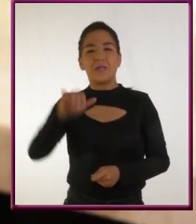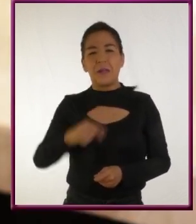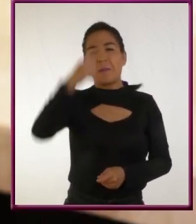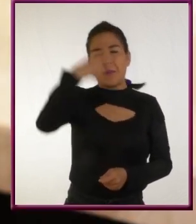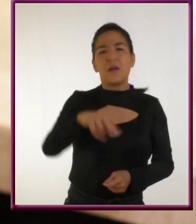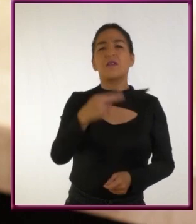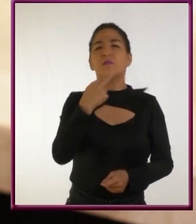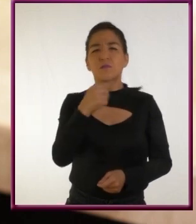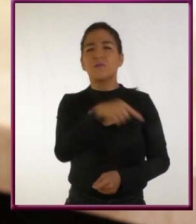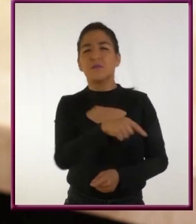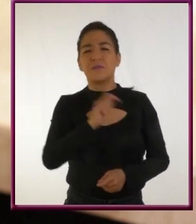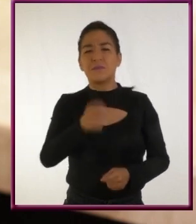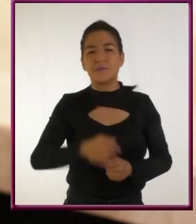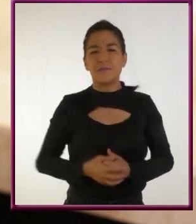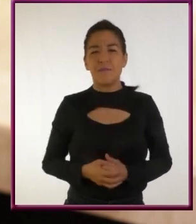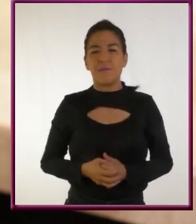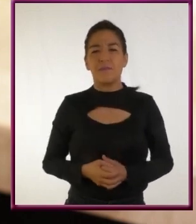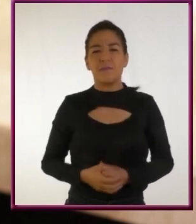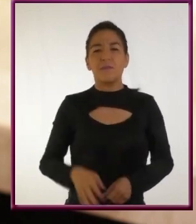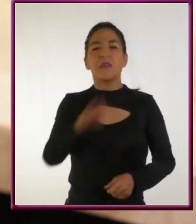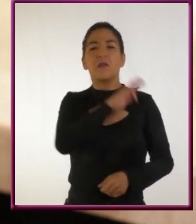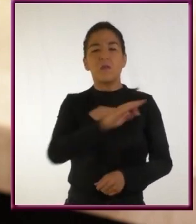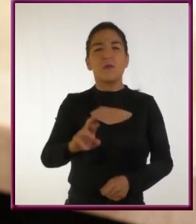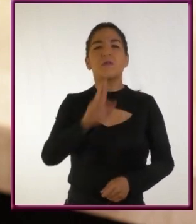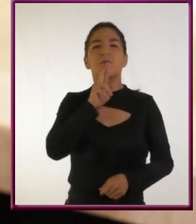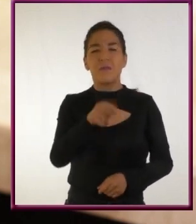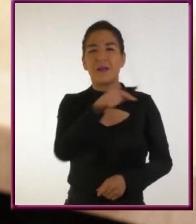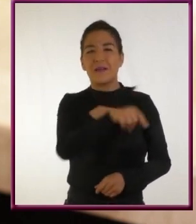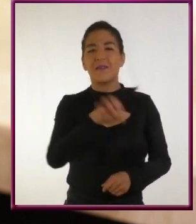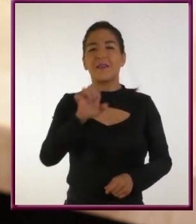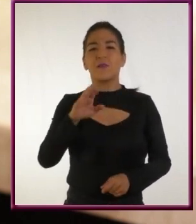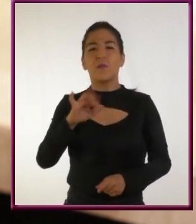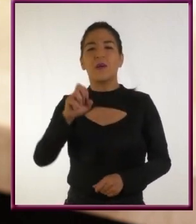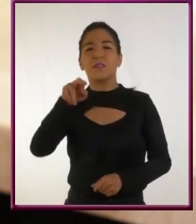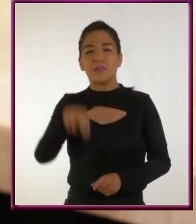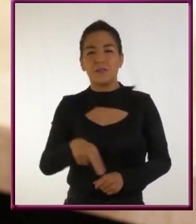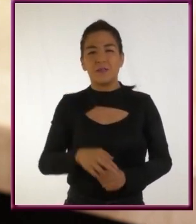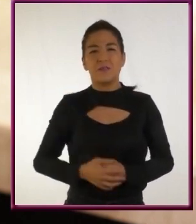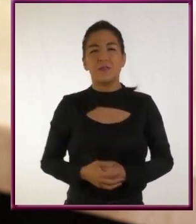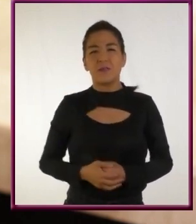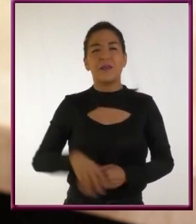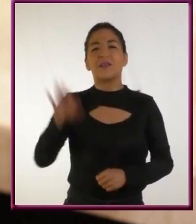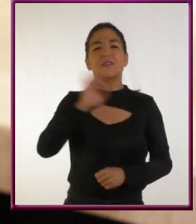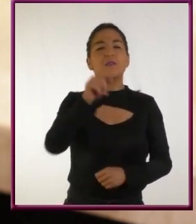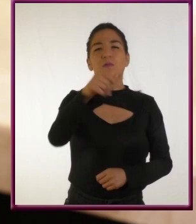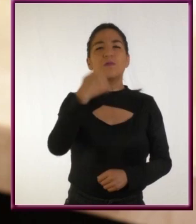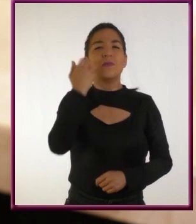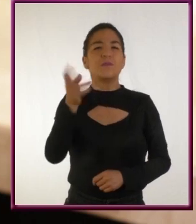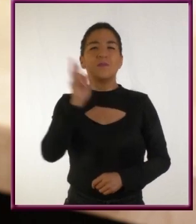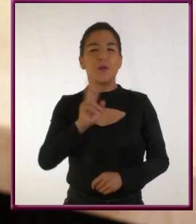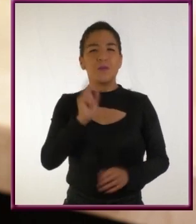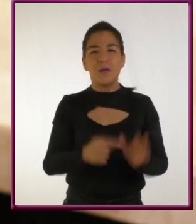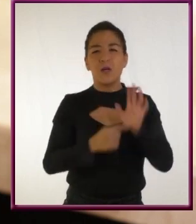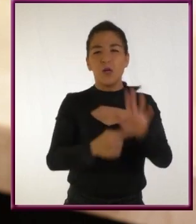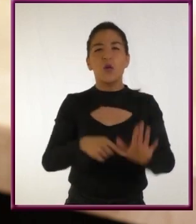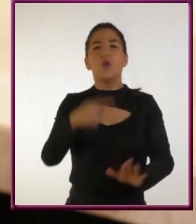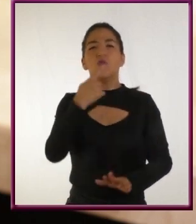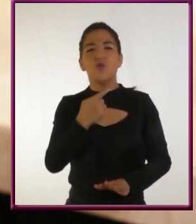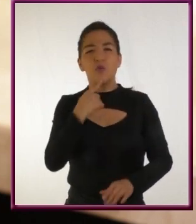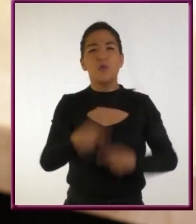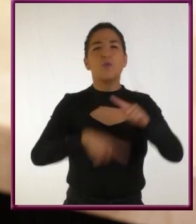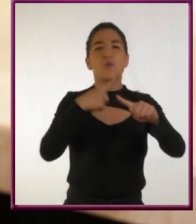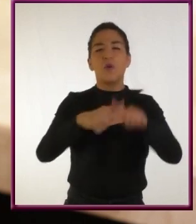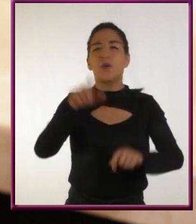radica la utilidad? Pues que podemos resolver ecuaciones. Ahí está, pues si quisiéramos resolver la